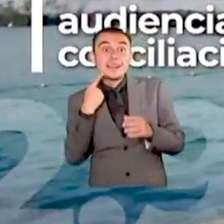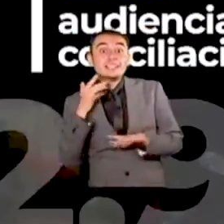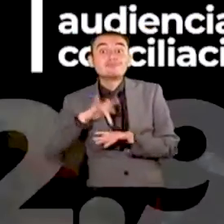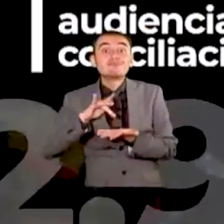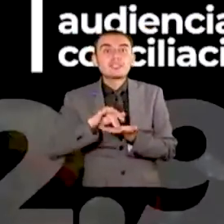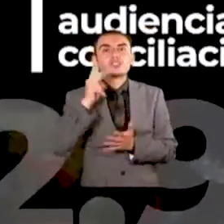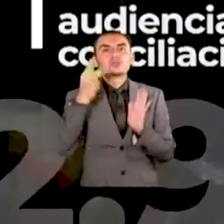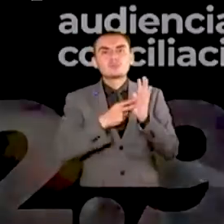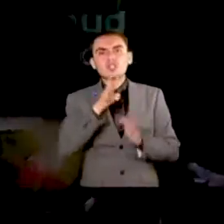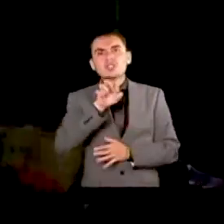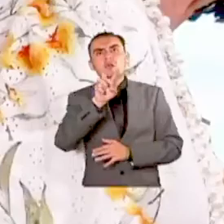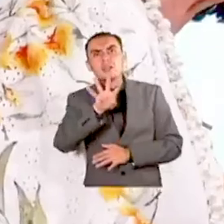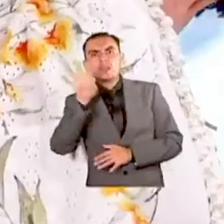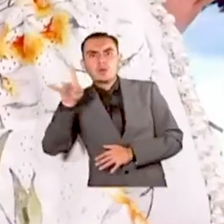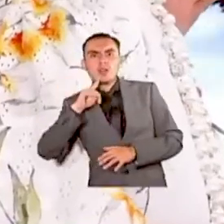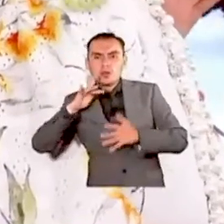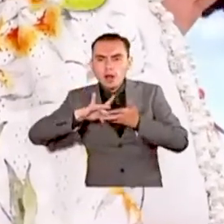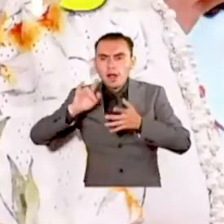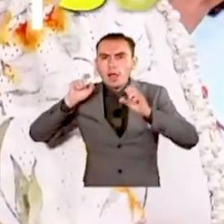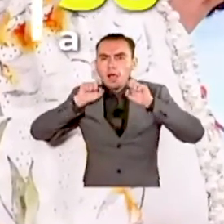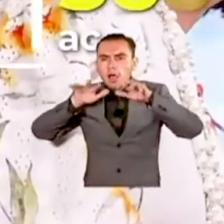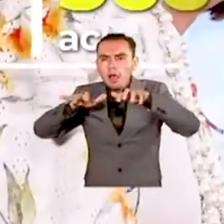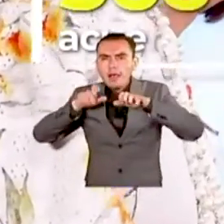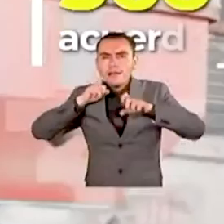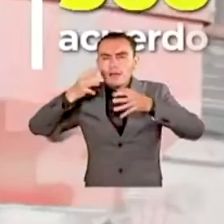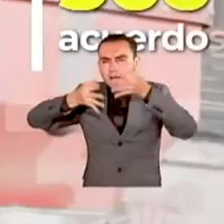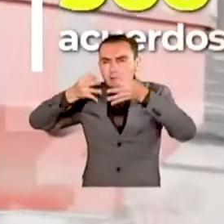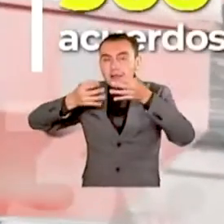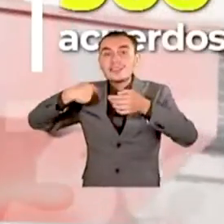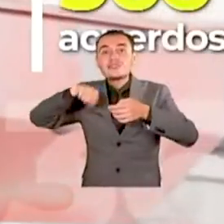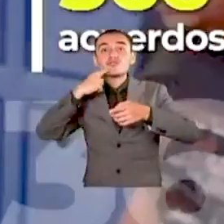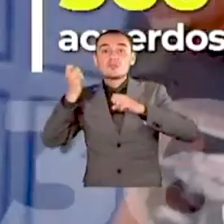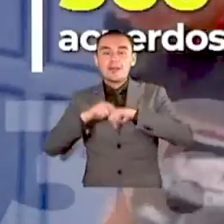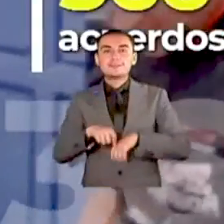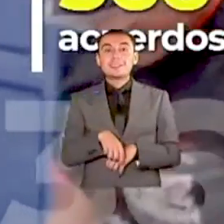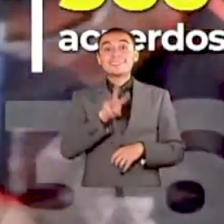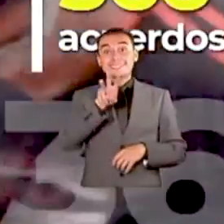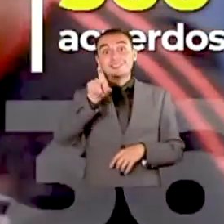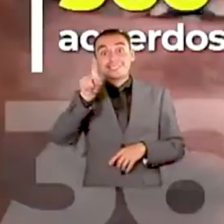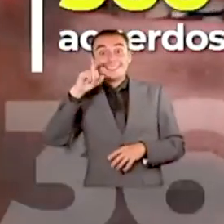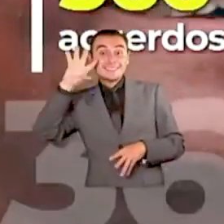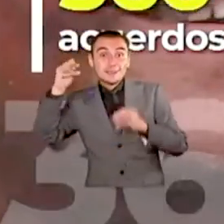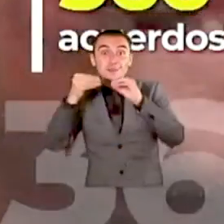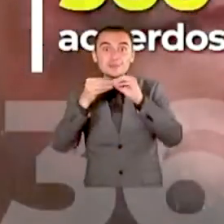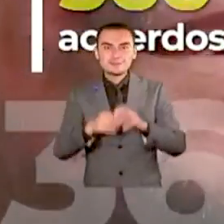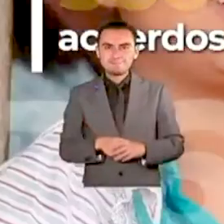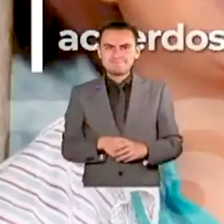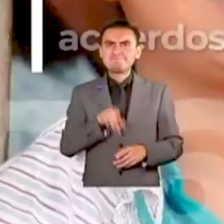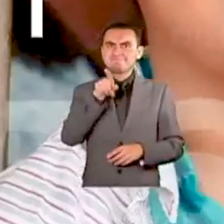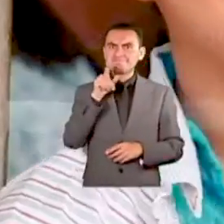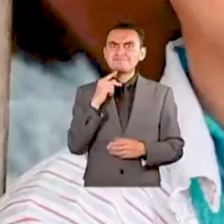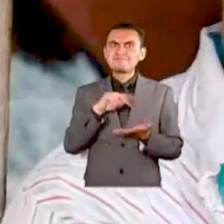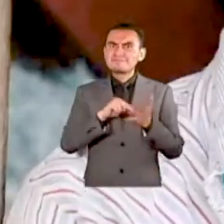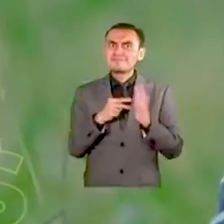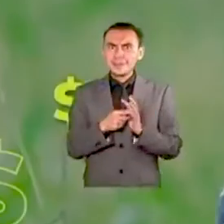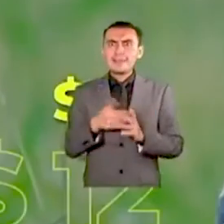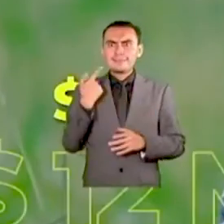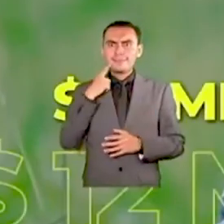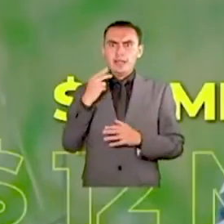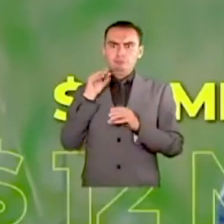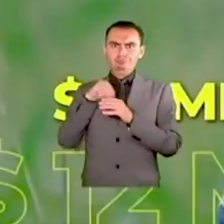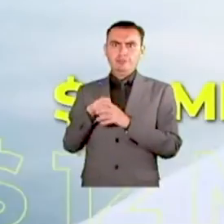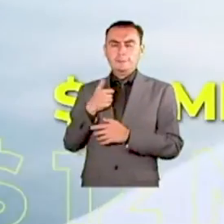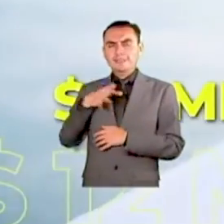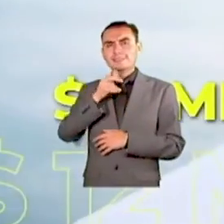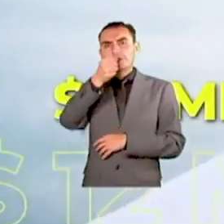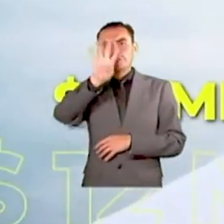2.944 audiencias de conciliación judicial, en las que se obtuvo 366 acuerdos, lo que significó un ahorro para el Estado de más